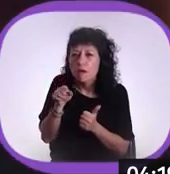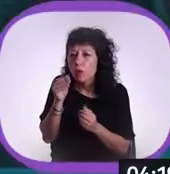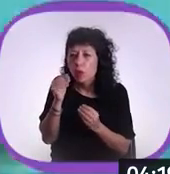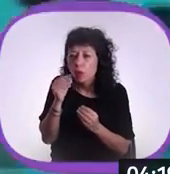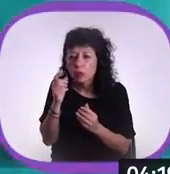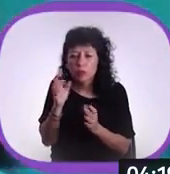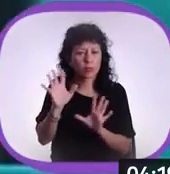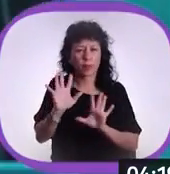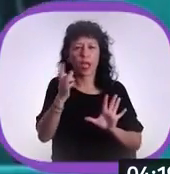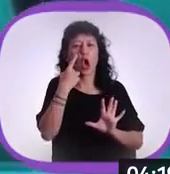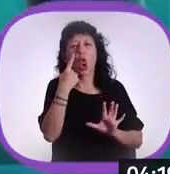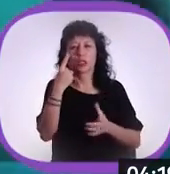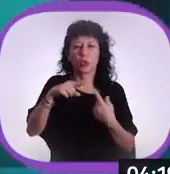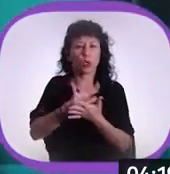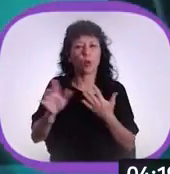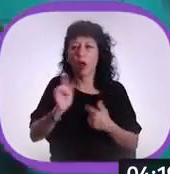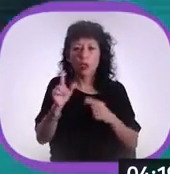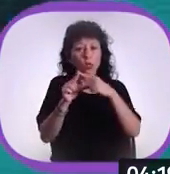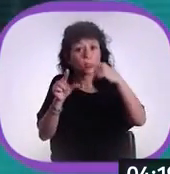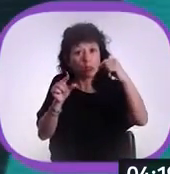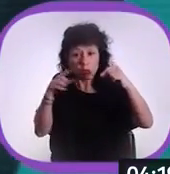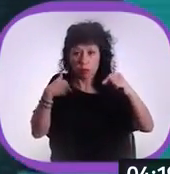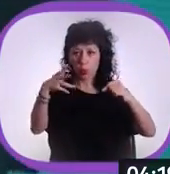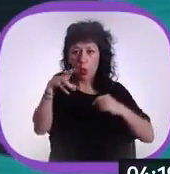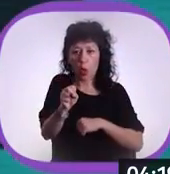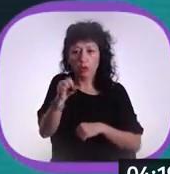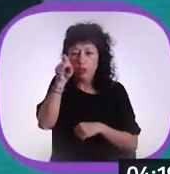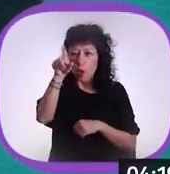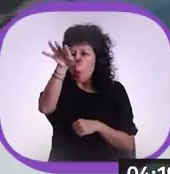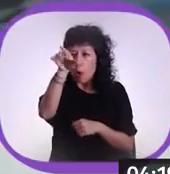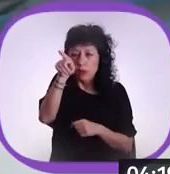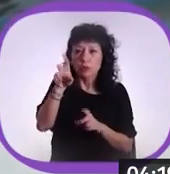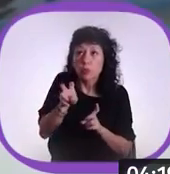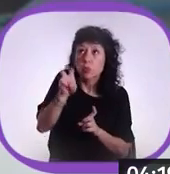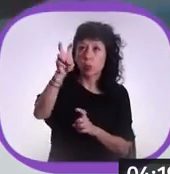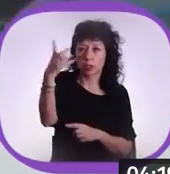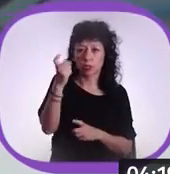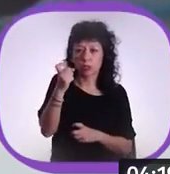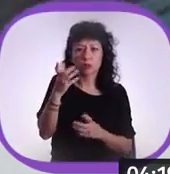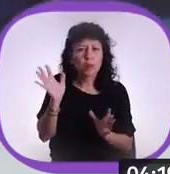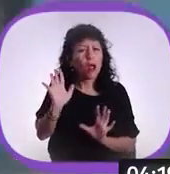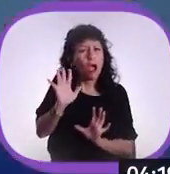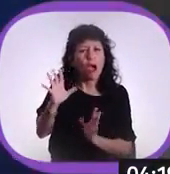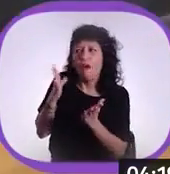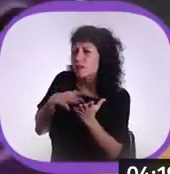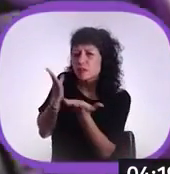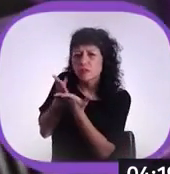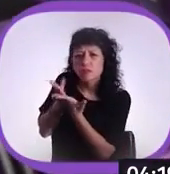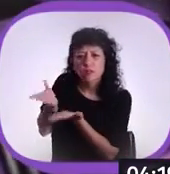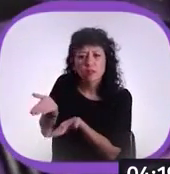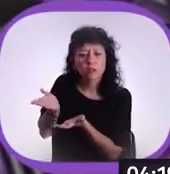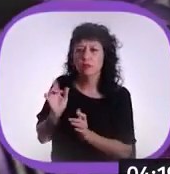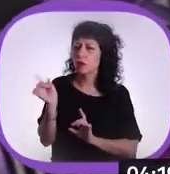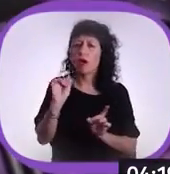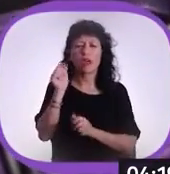para conocer. Ya localicé la llave de batalla. Está sobre aquella plataforma. Necesitamos subir. ¡Pero hay mucho que estudiar! Ya oíste a